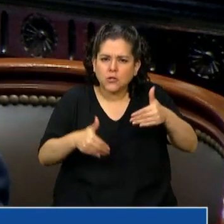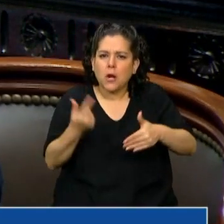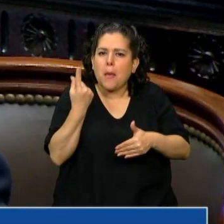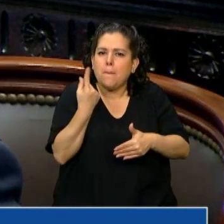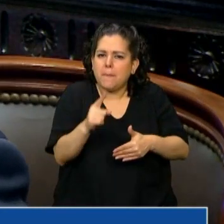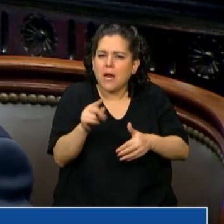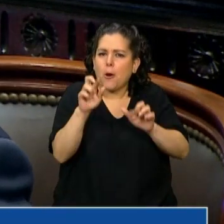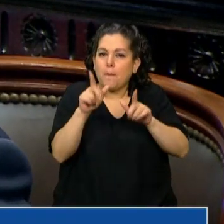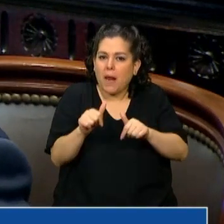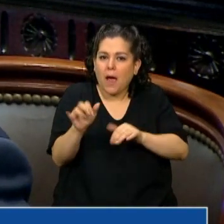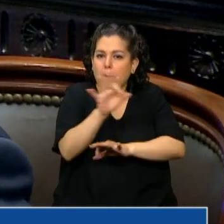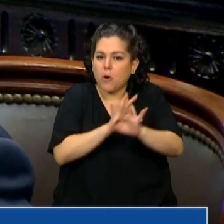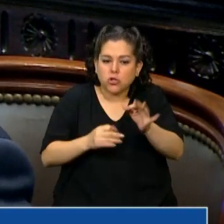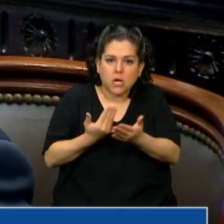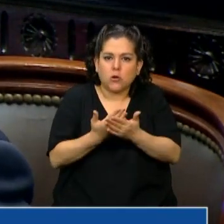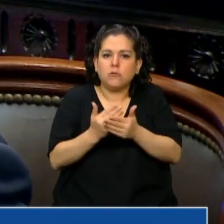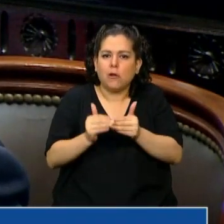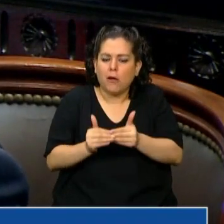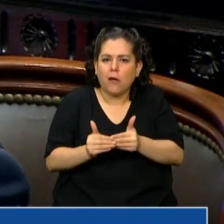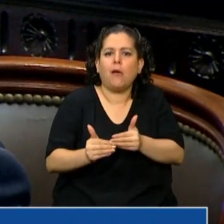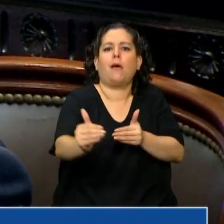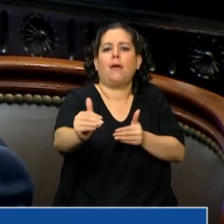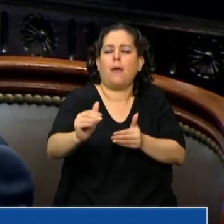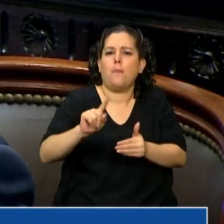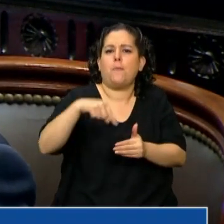política tributaria para el próximo gobierno.